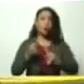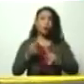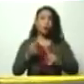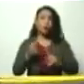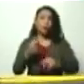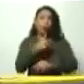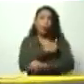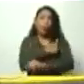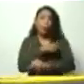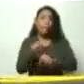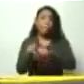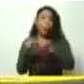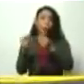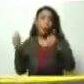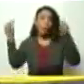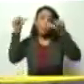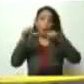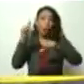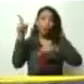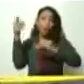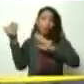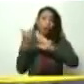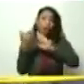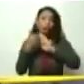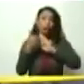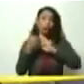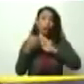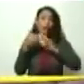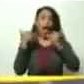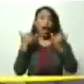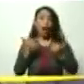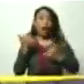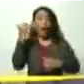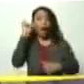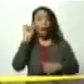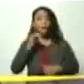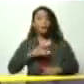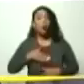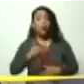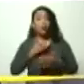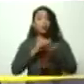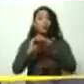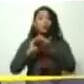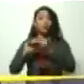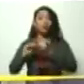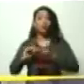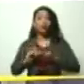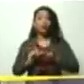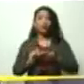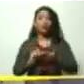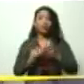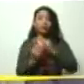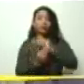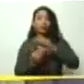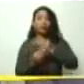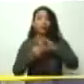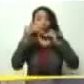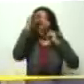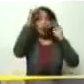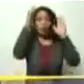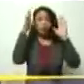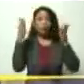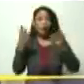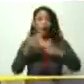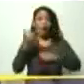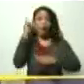heridas que se derivan de las sanciones pues hay ahora una posibilidad de recuperación en base a la atención que se ha